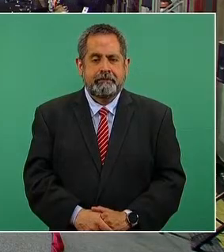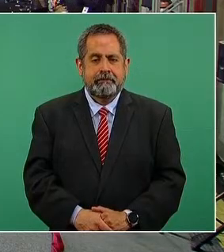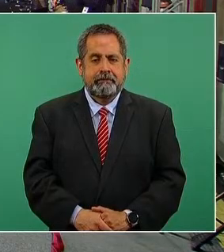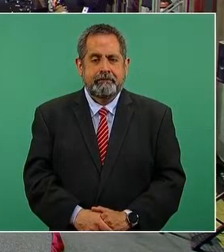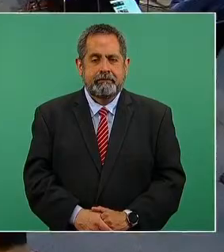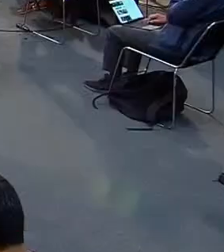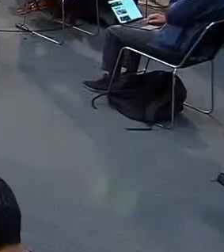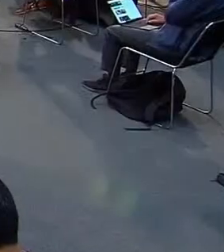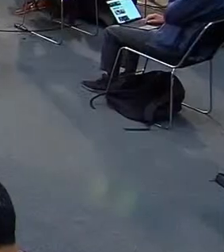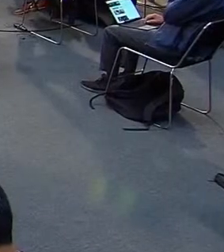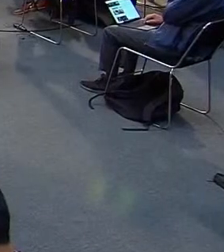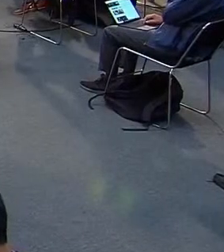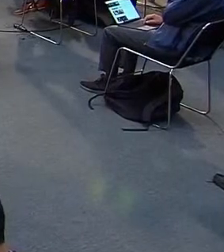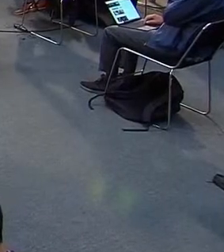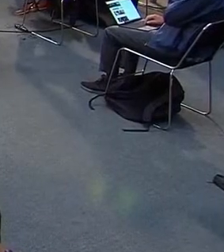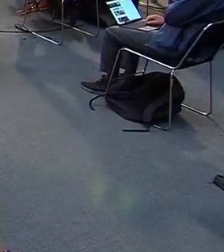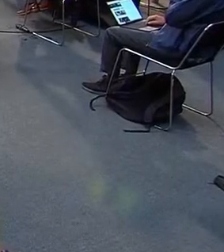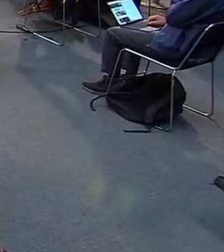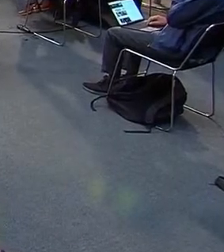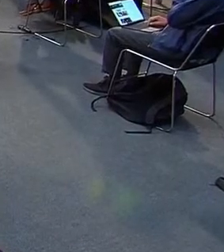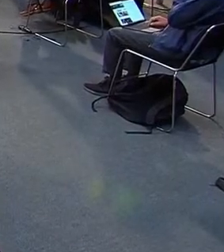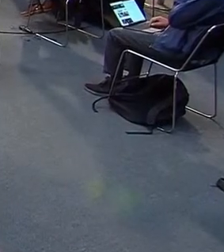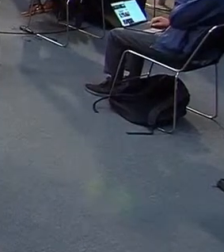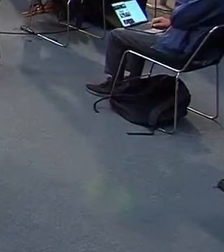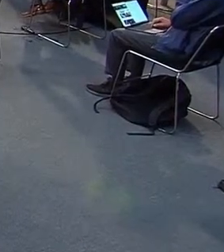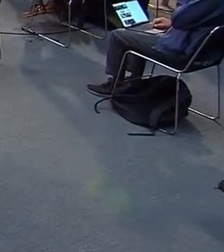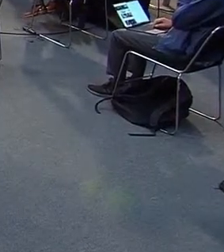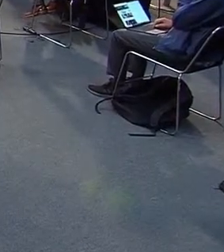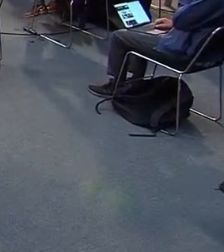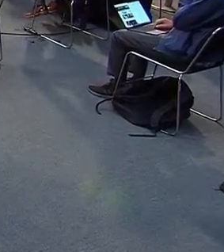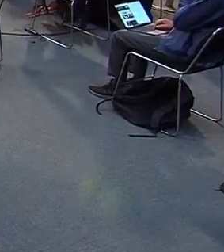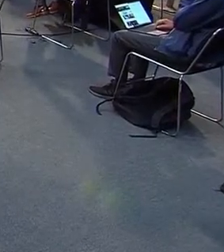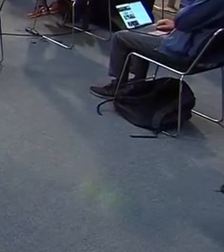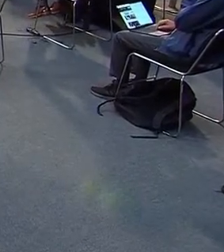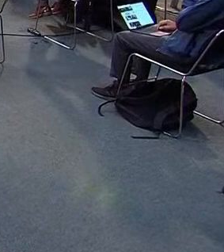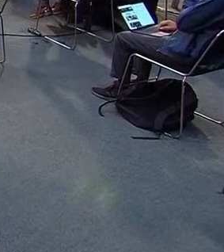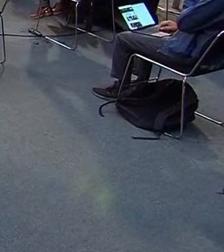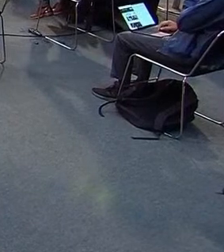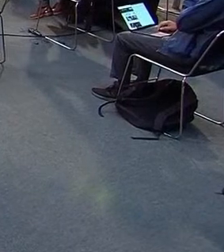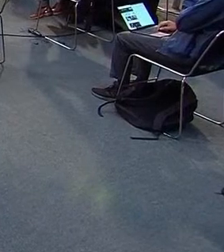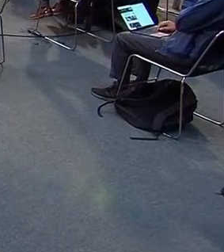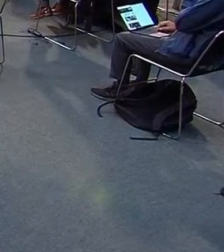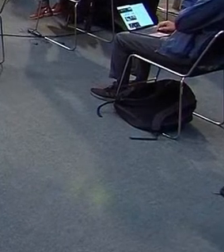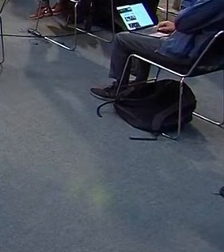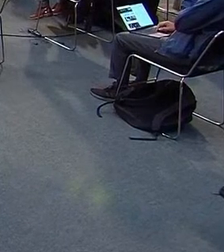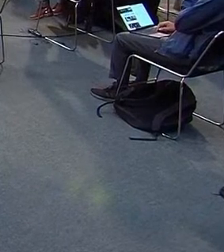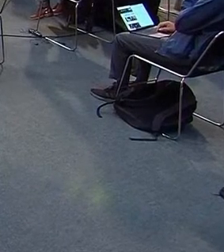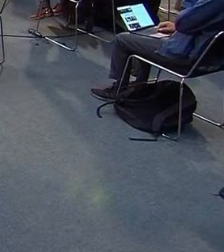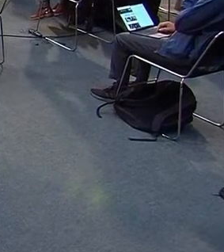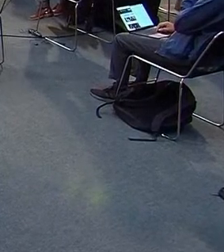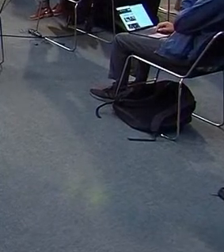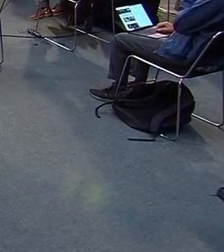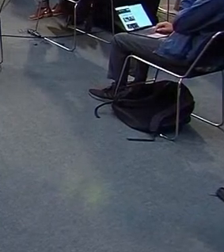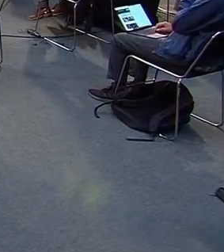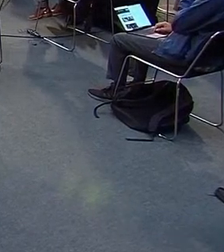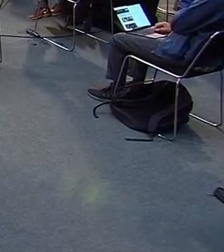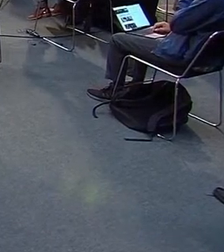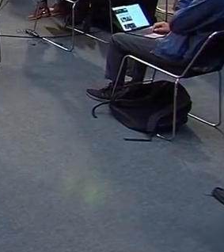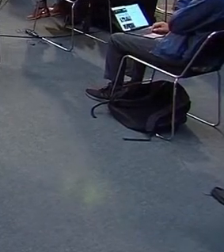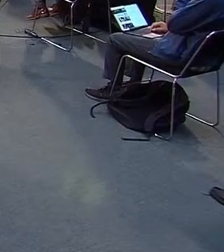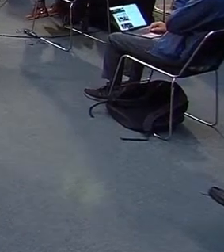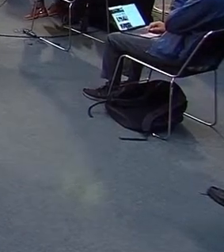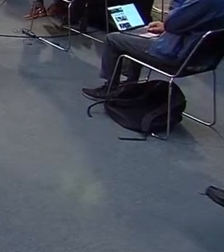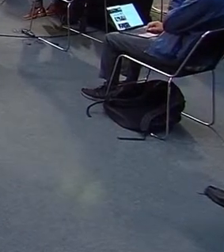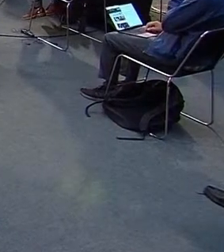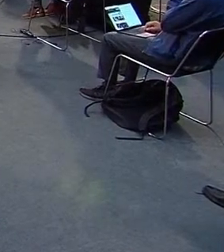Gracias, presidente. Nancy Rodríguez, de Oro Sólido. Son dos asuntos,